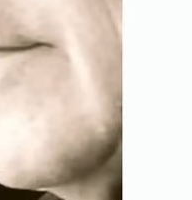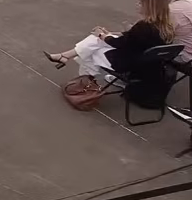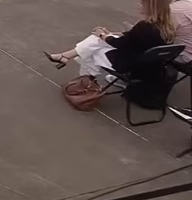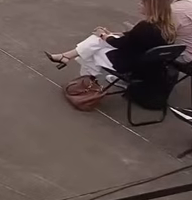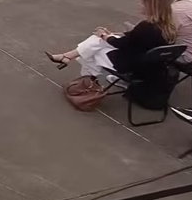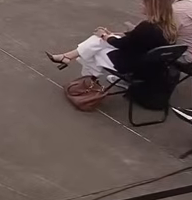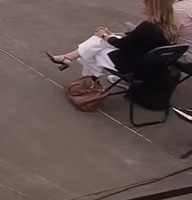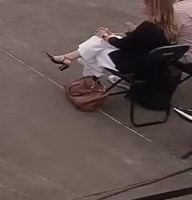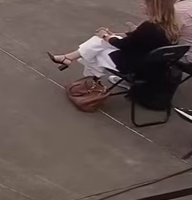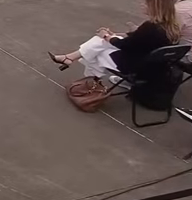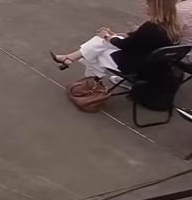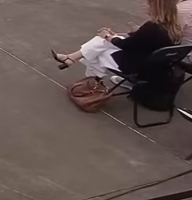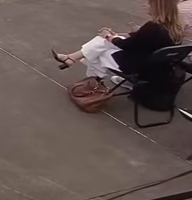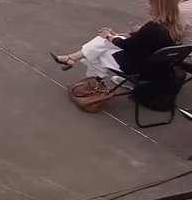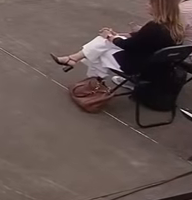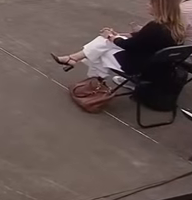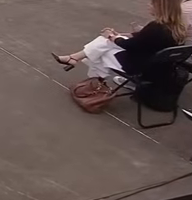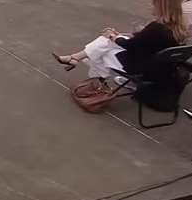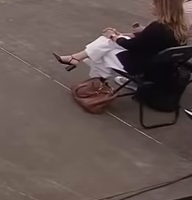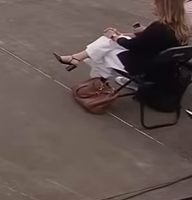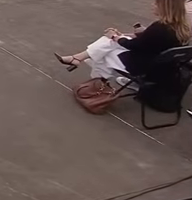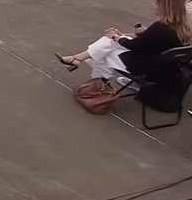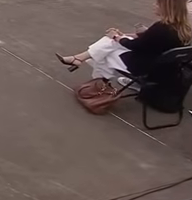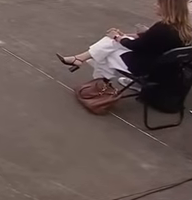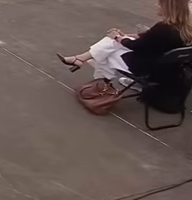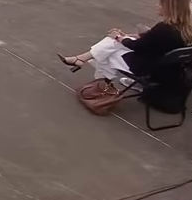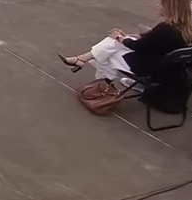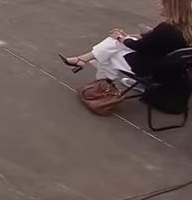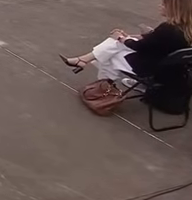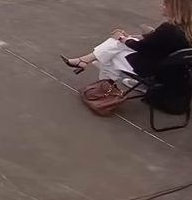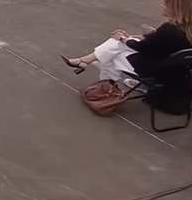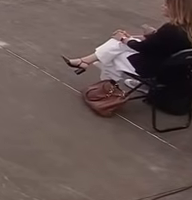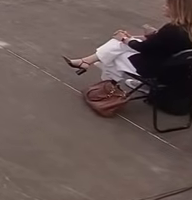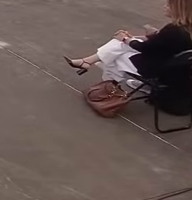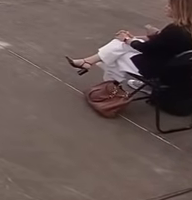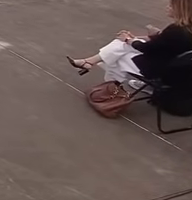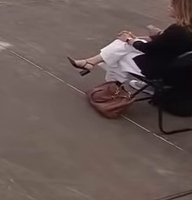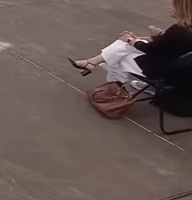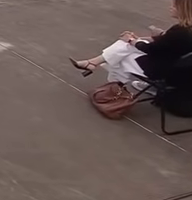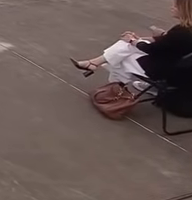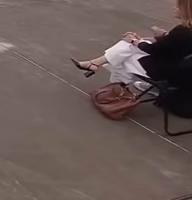falta objetividad.